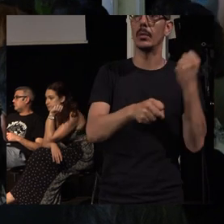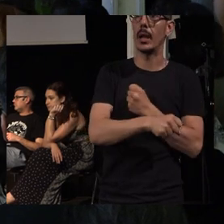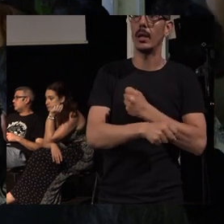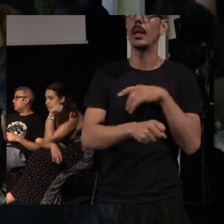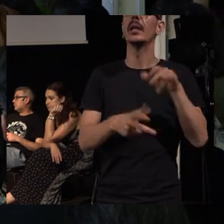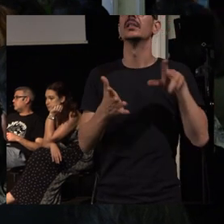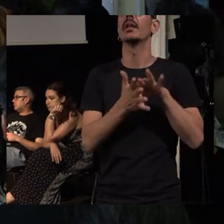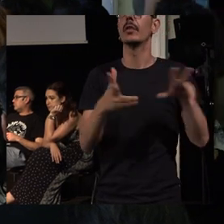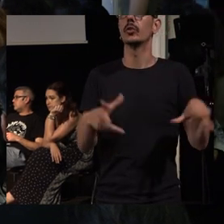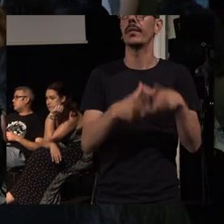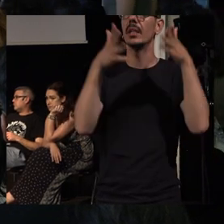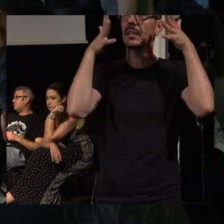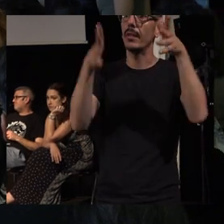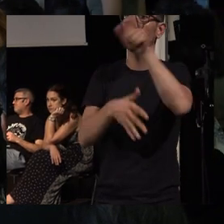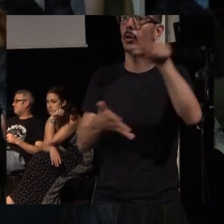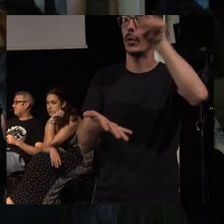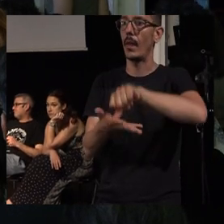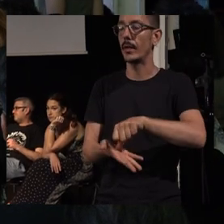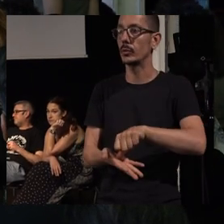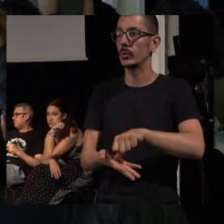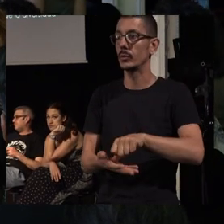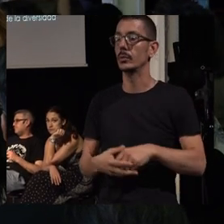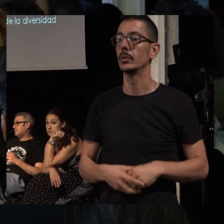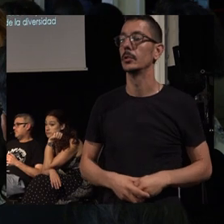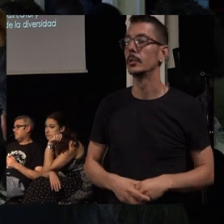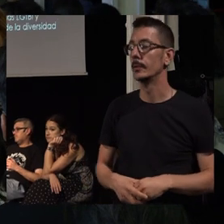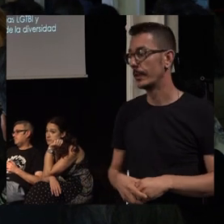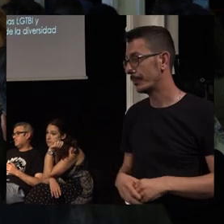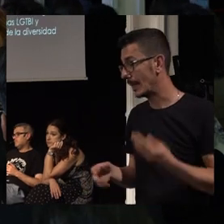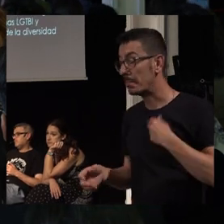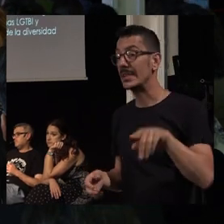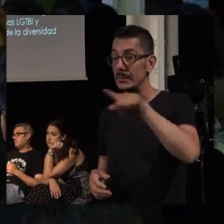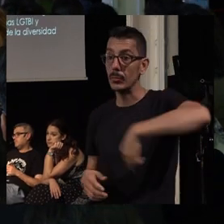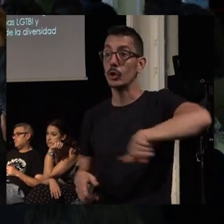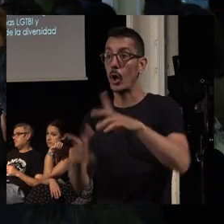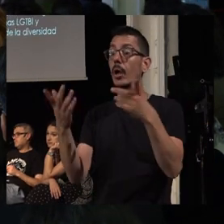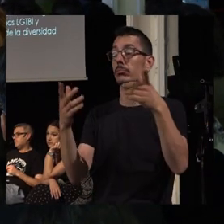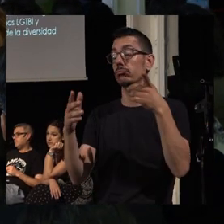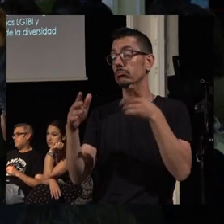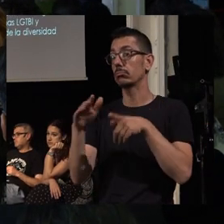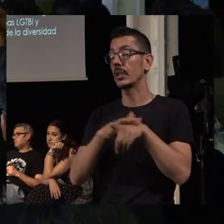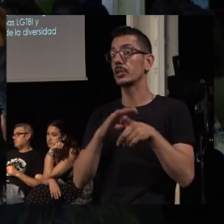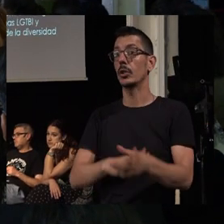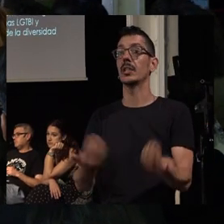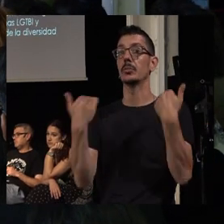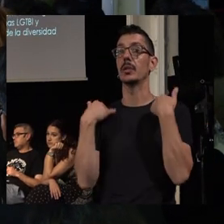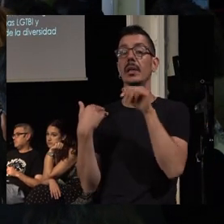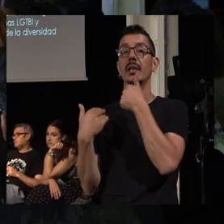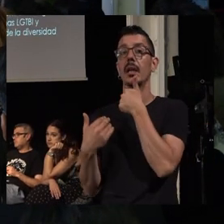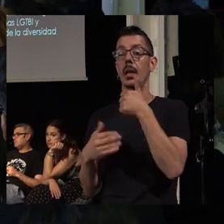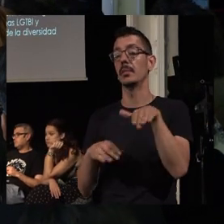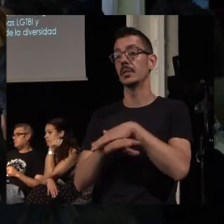ciudadano y servicios sociales. Y estos ejes sí que son competencias de las administraciones públicas y aquí sí que se pueden desplegar políticas, ¿no?